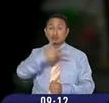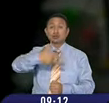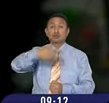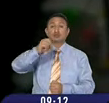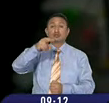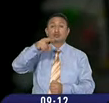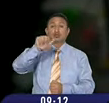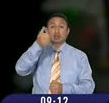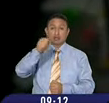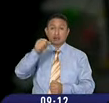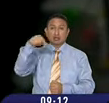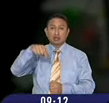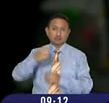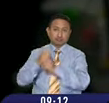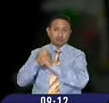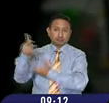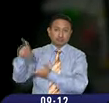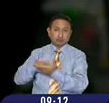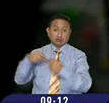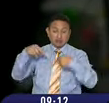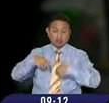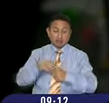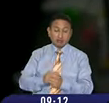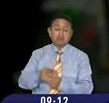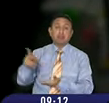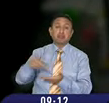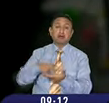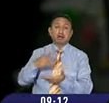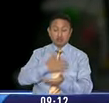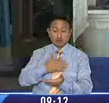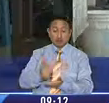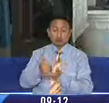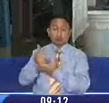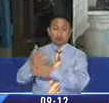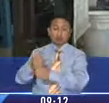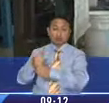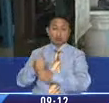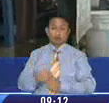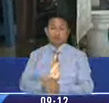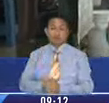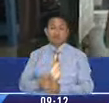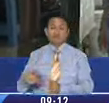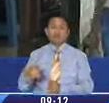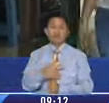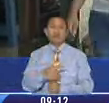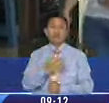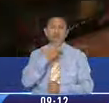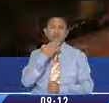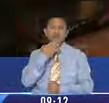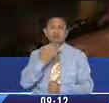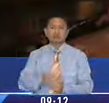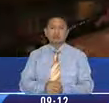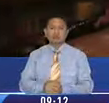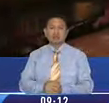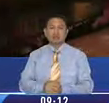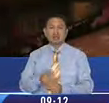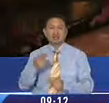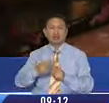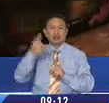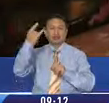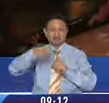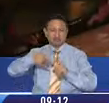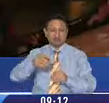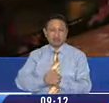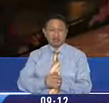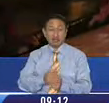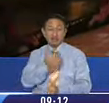¿ya? Así mismo estamos cobrando aquí impuestos para brindarles nuestra seguridad. Para este delito conocido como vacunas, se aumentan las